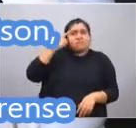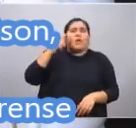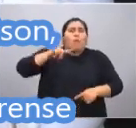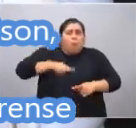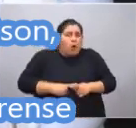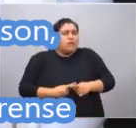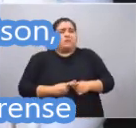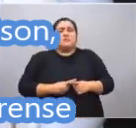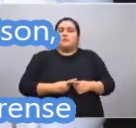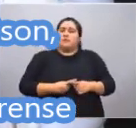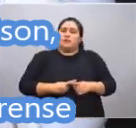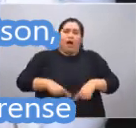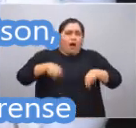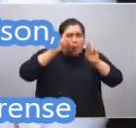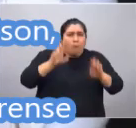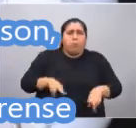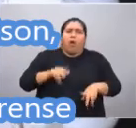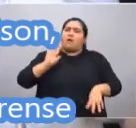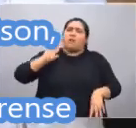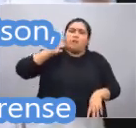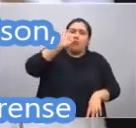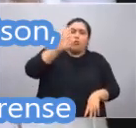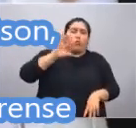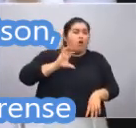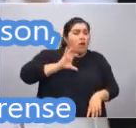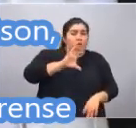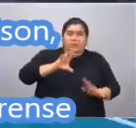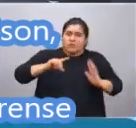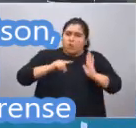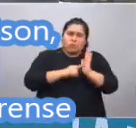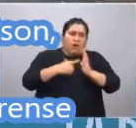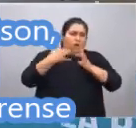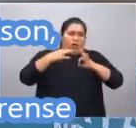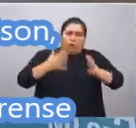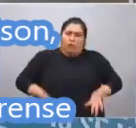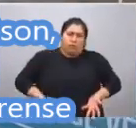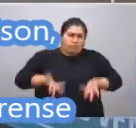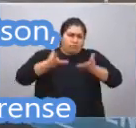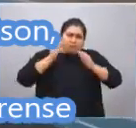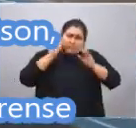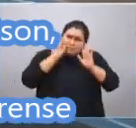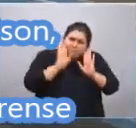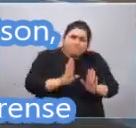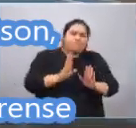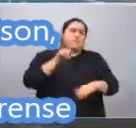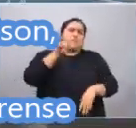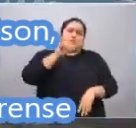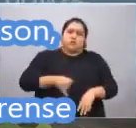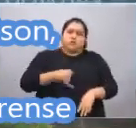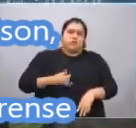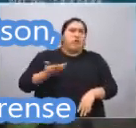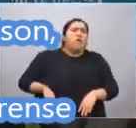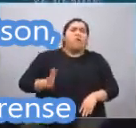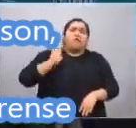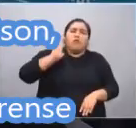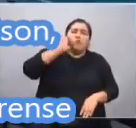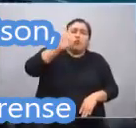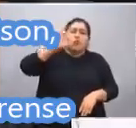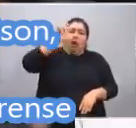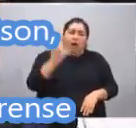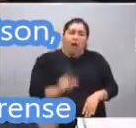política que piense el futuro de la provincia, que piense el futuro del país.